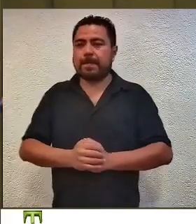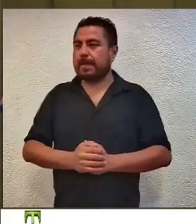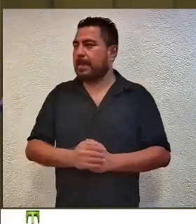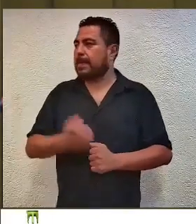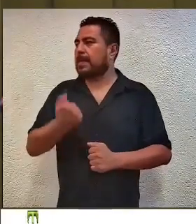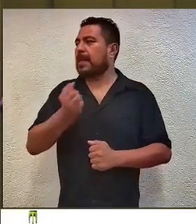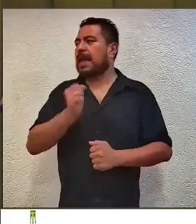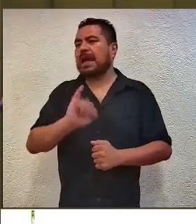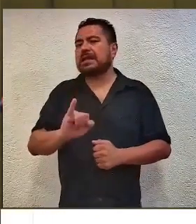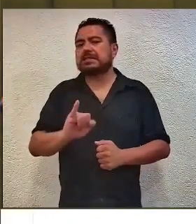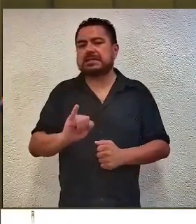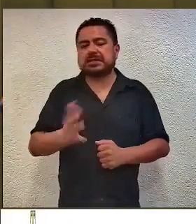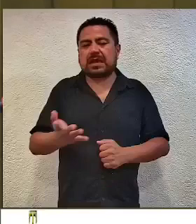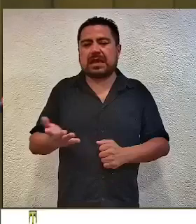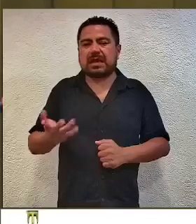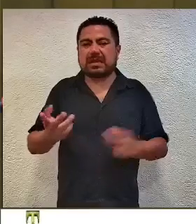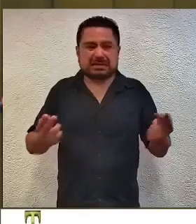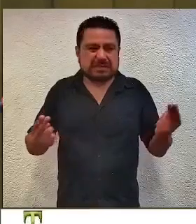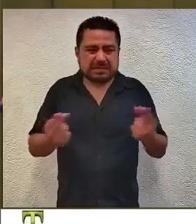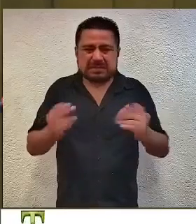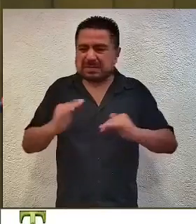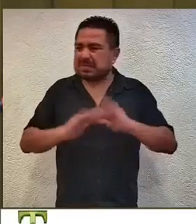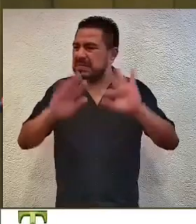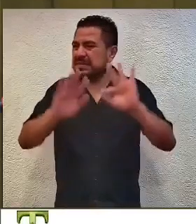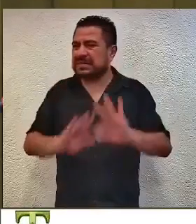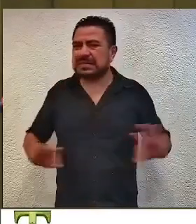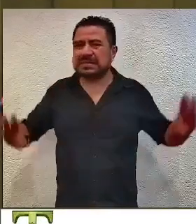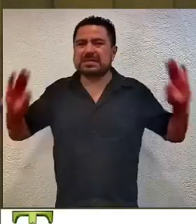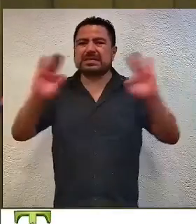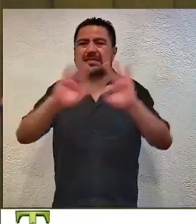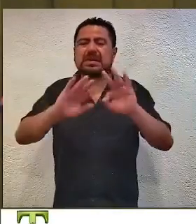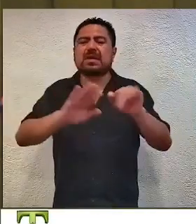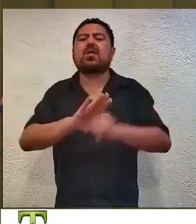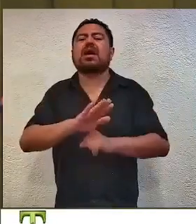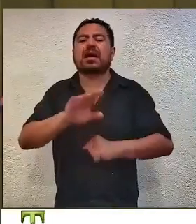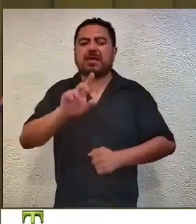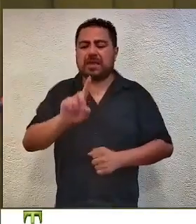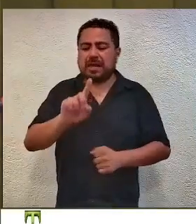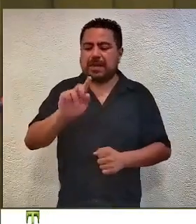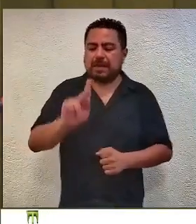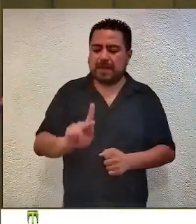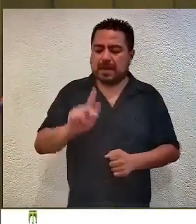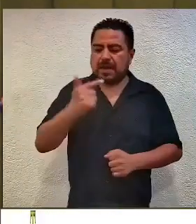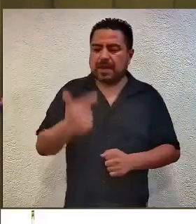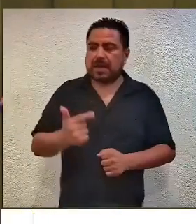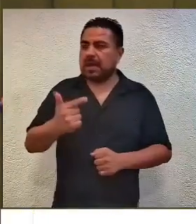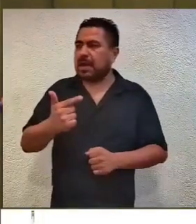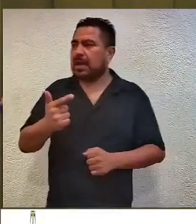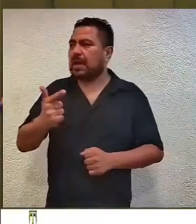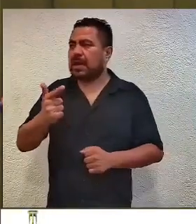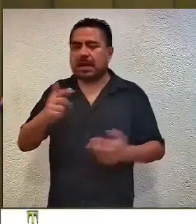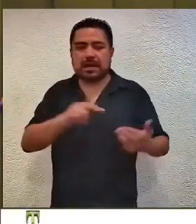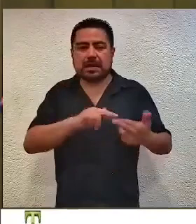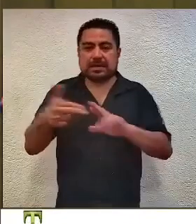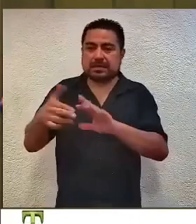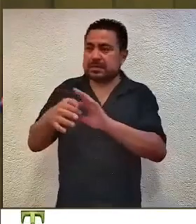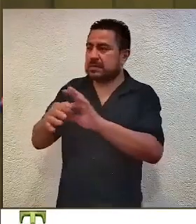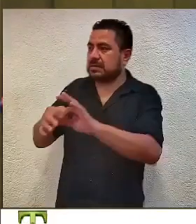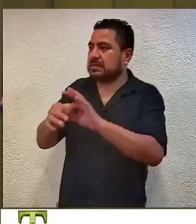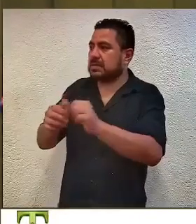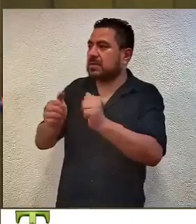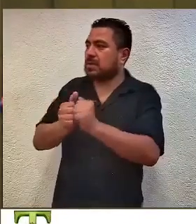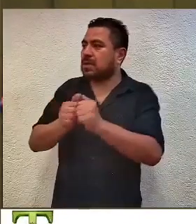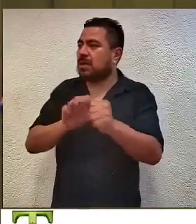Así, un requisito indispensable es que la BPG se relacione con